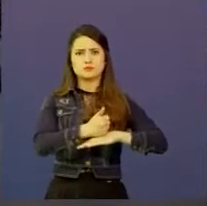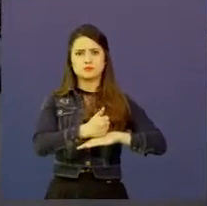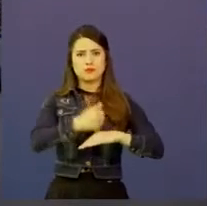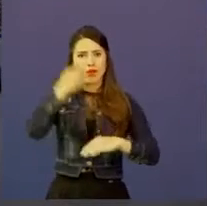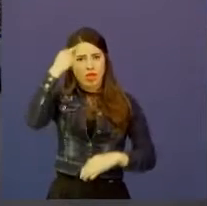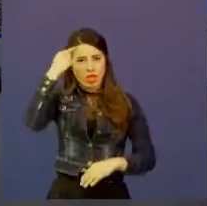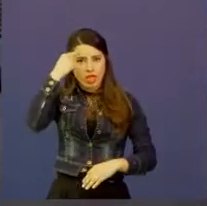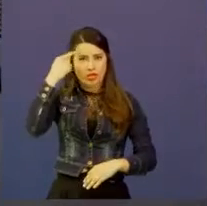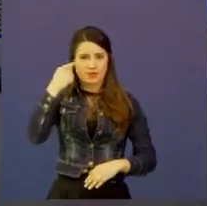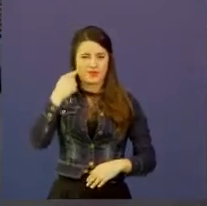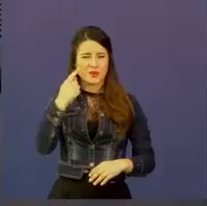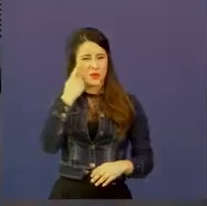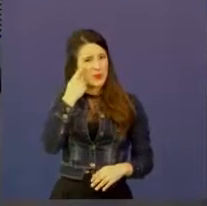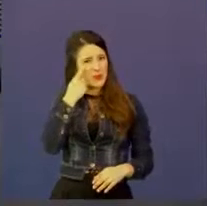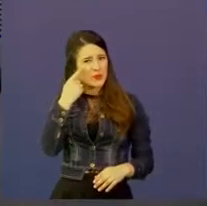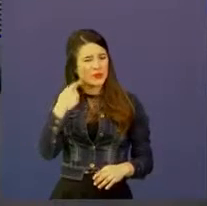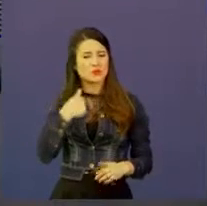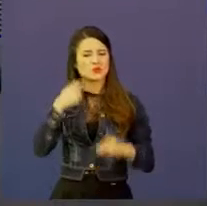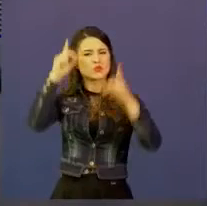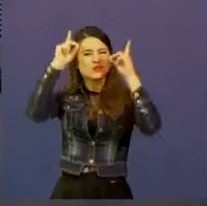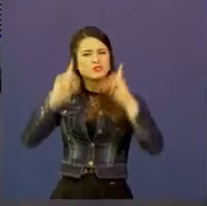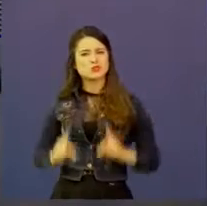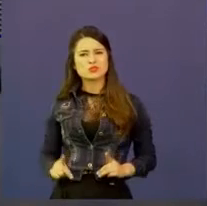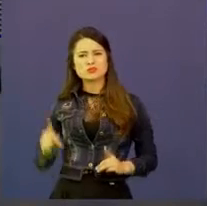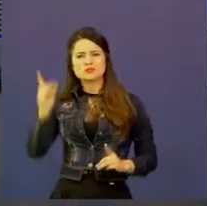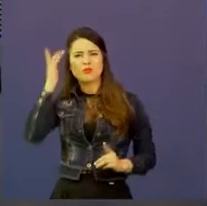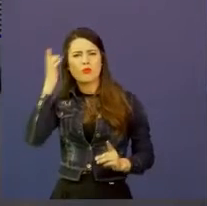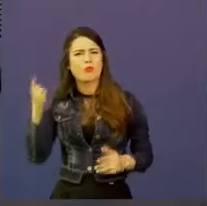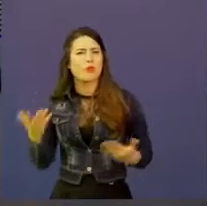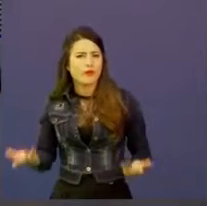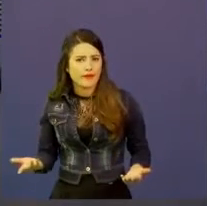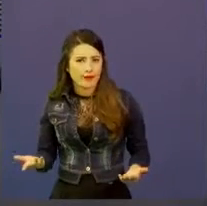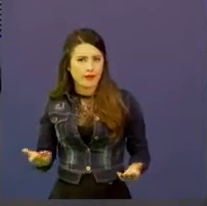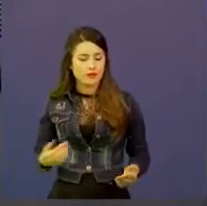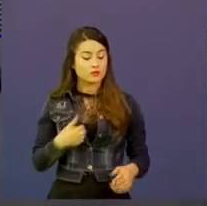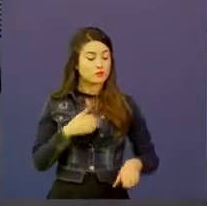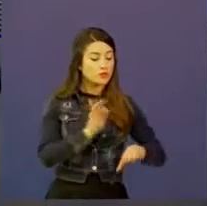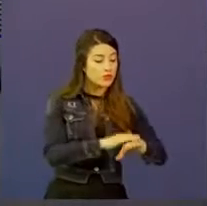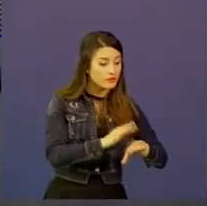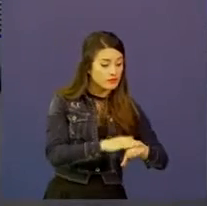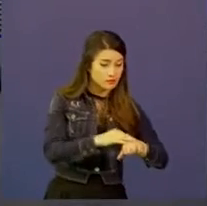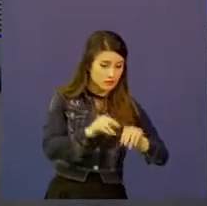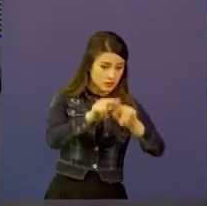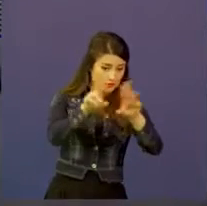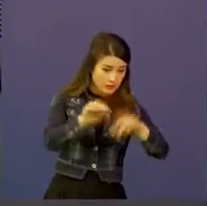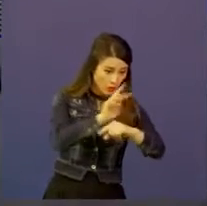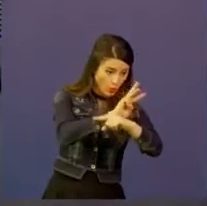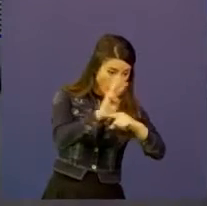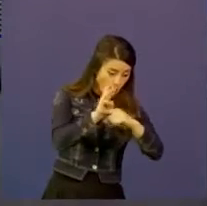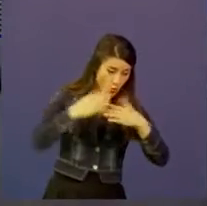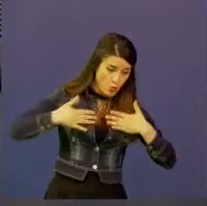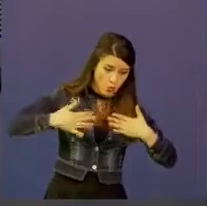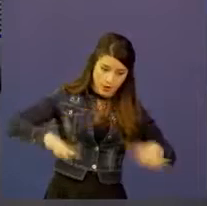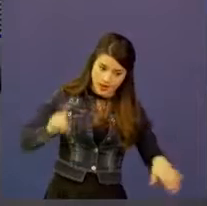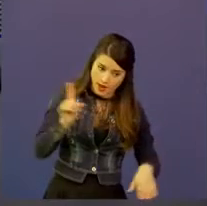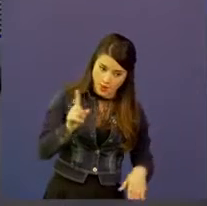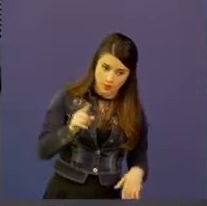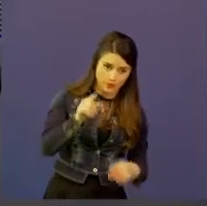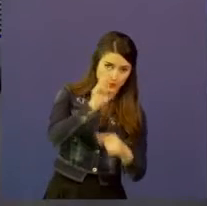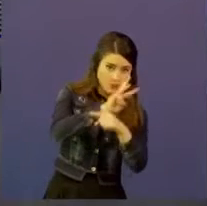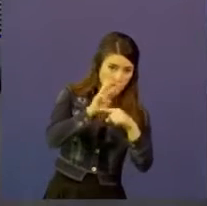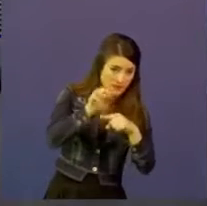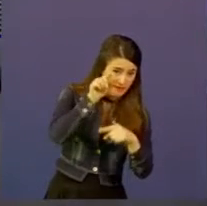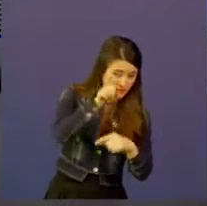tomo decisiones? Yo te prohíbo estar en ciertas páginas que a mí no me parecen sanas, pero yo no puedo tomar una decisión radical